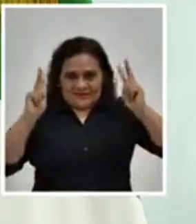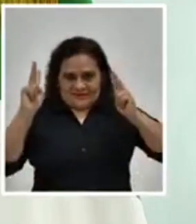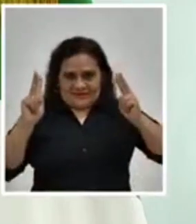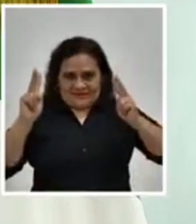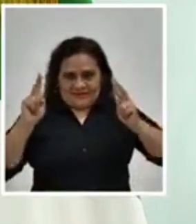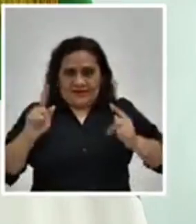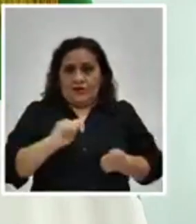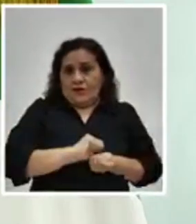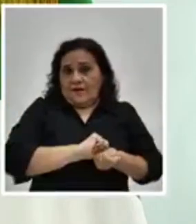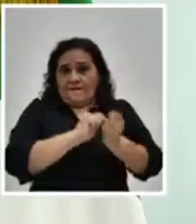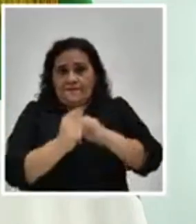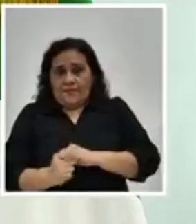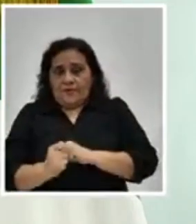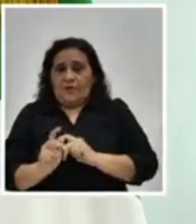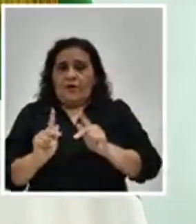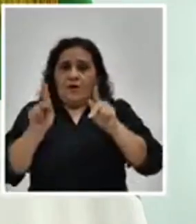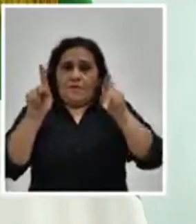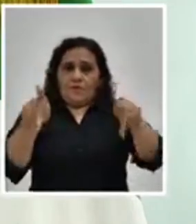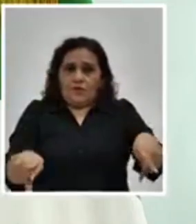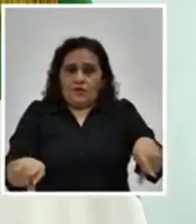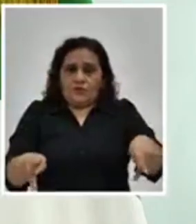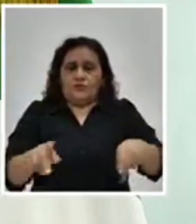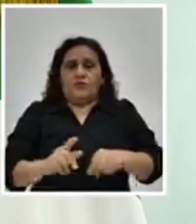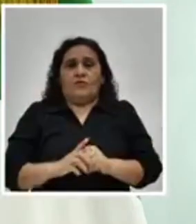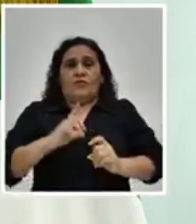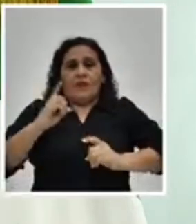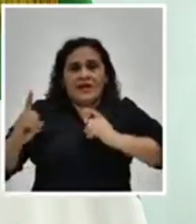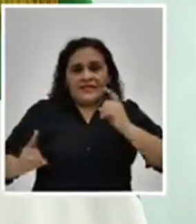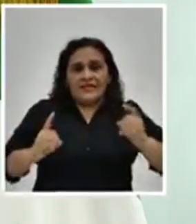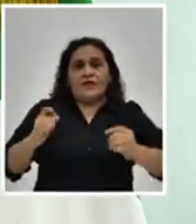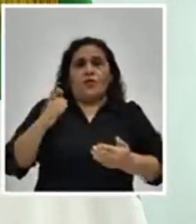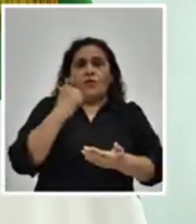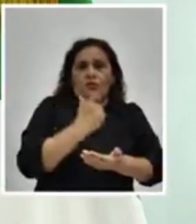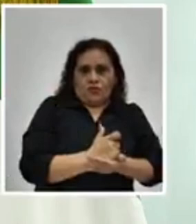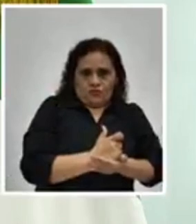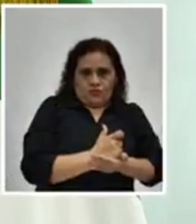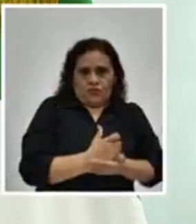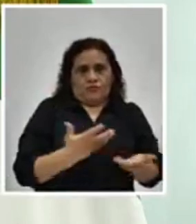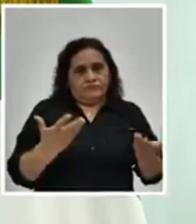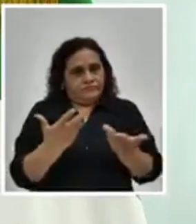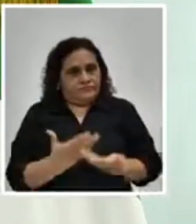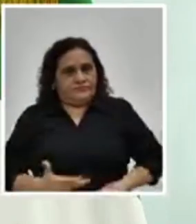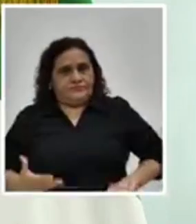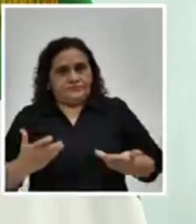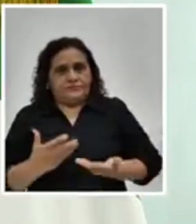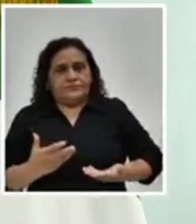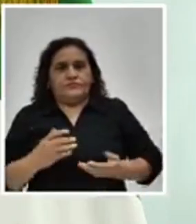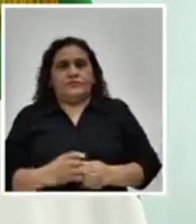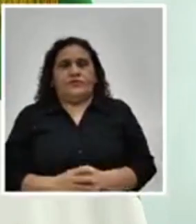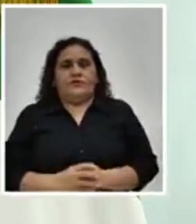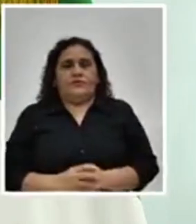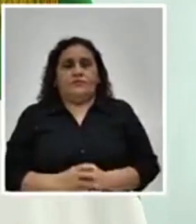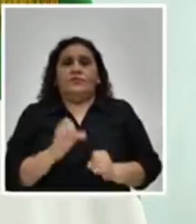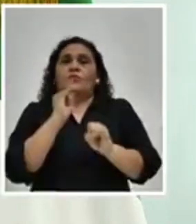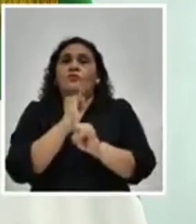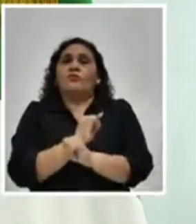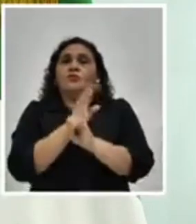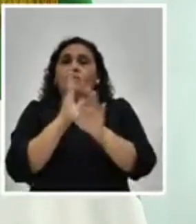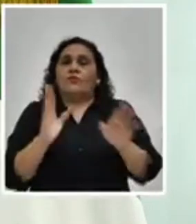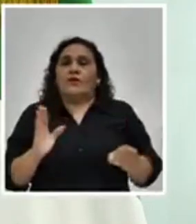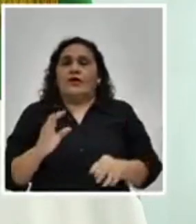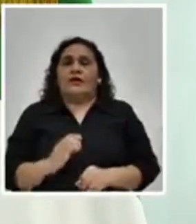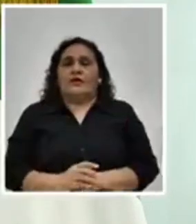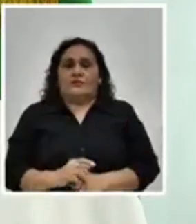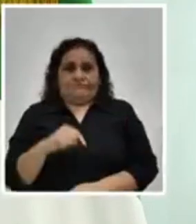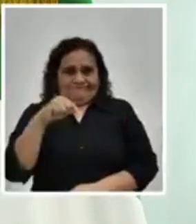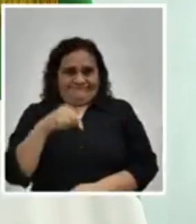Transformando a Progreso para bien en desarrollo económico y productivo, podemos informarles hoy que con la